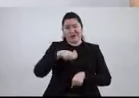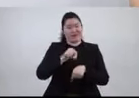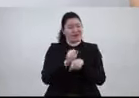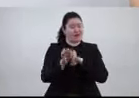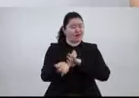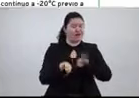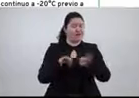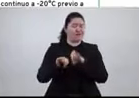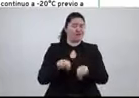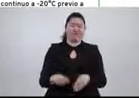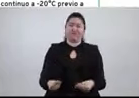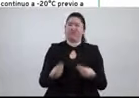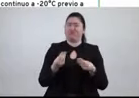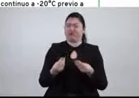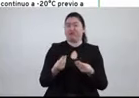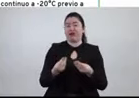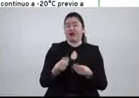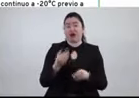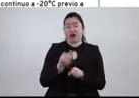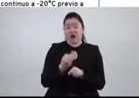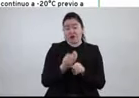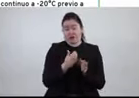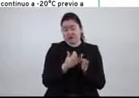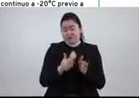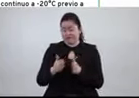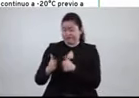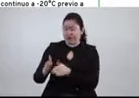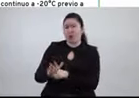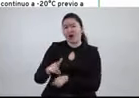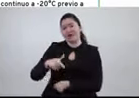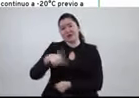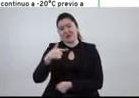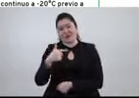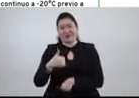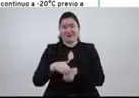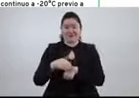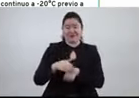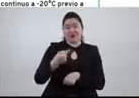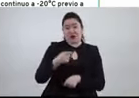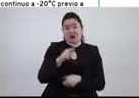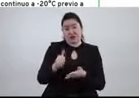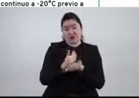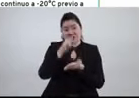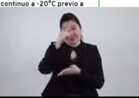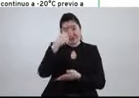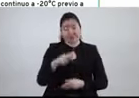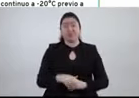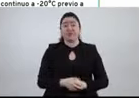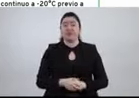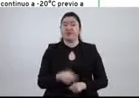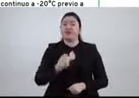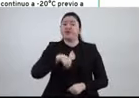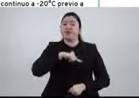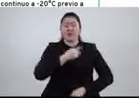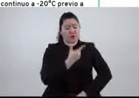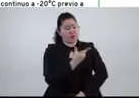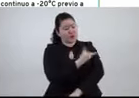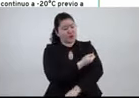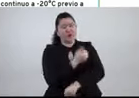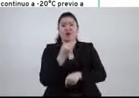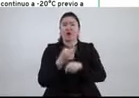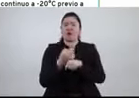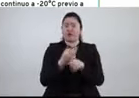muy intensa. Estamos en la fase 2 del Plan Nacional de Vacunación en la Ciudad de México y estamos vacunando en